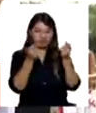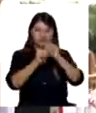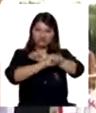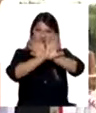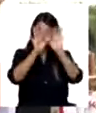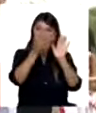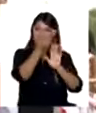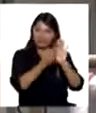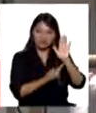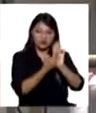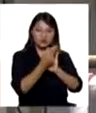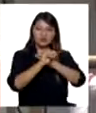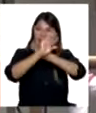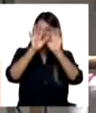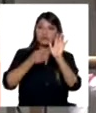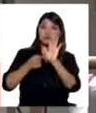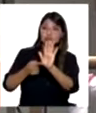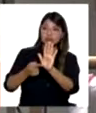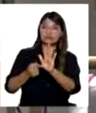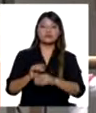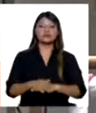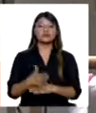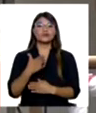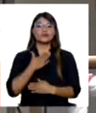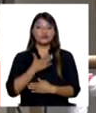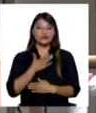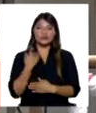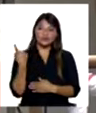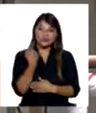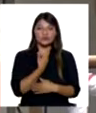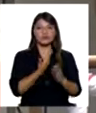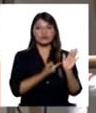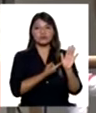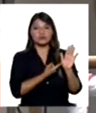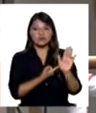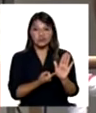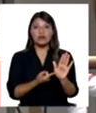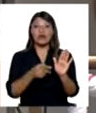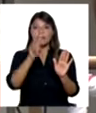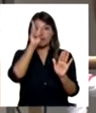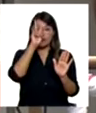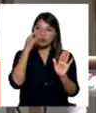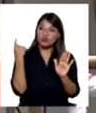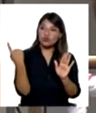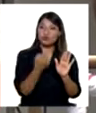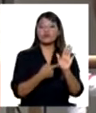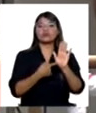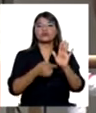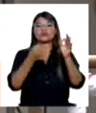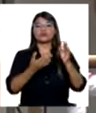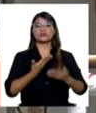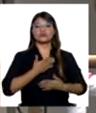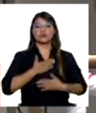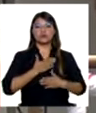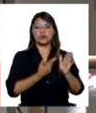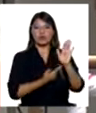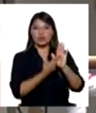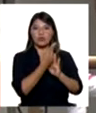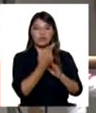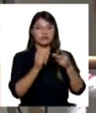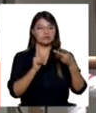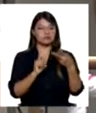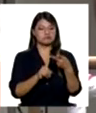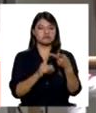transparente y honesta. Estamos mostrando al Perú que cuando se trabaja con honestidad,